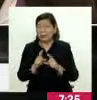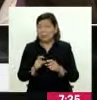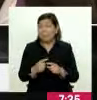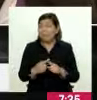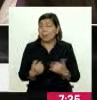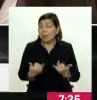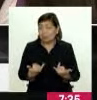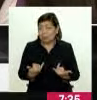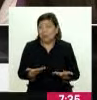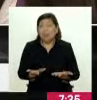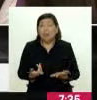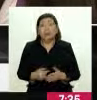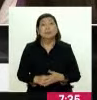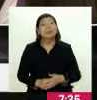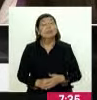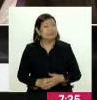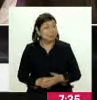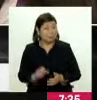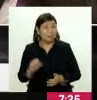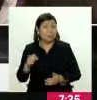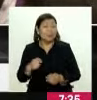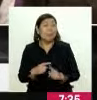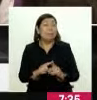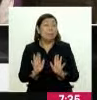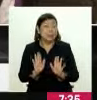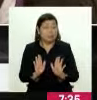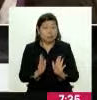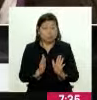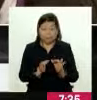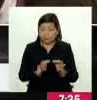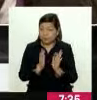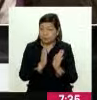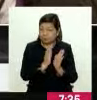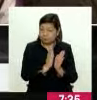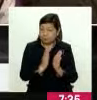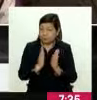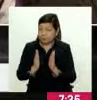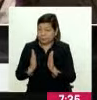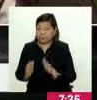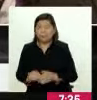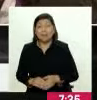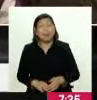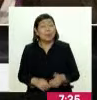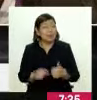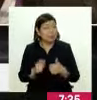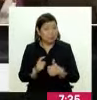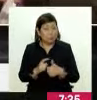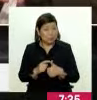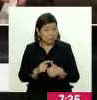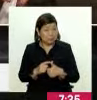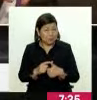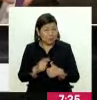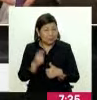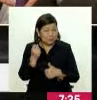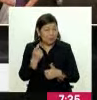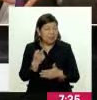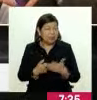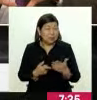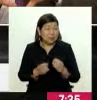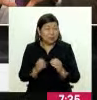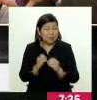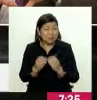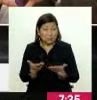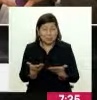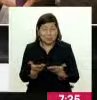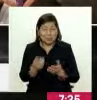pero entiendo qué es lo que toca ese fuero. Claro, pero a ver, vamos por partes. En primer lugar, hay que entender que la reparación es